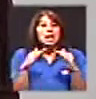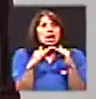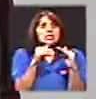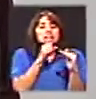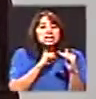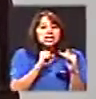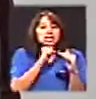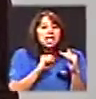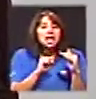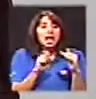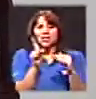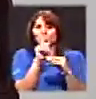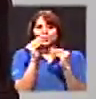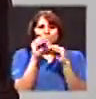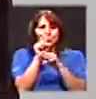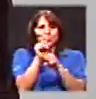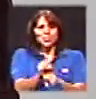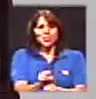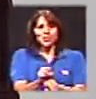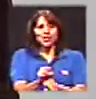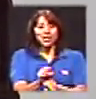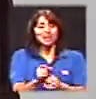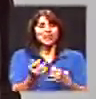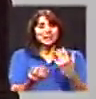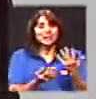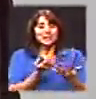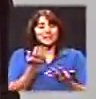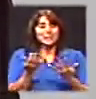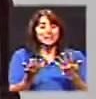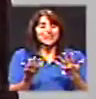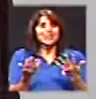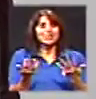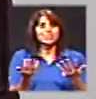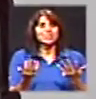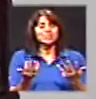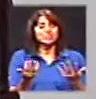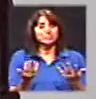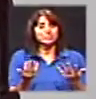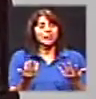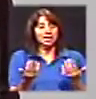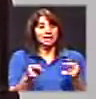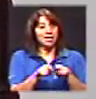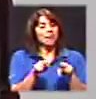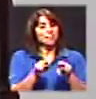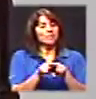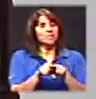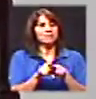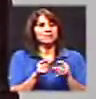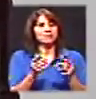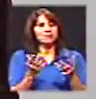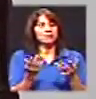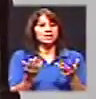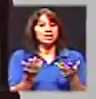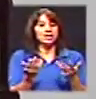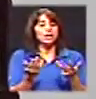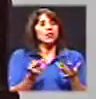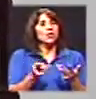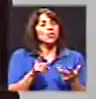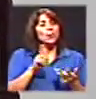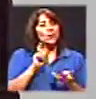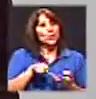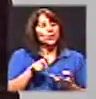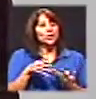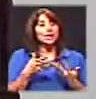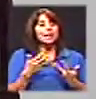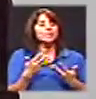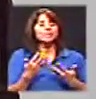es casi artificial, en el sentido de que hubo que hacer un esfuerzo porque, digamos, es por